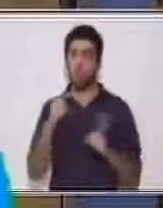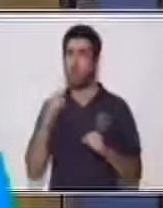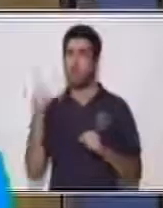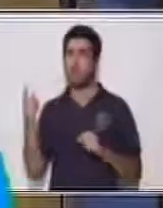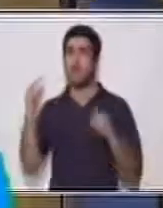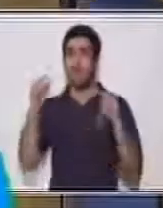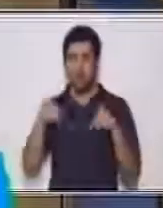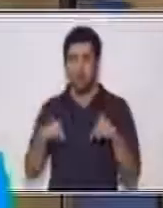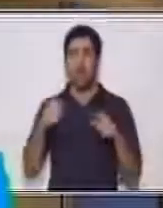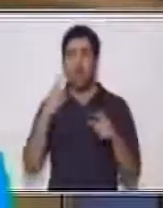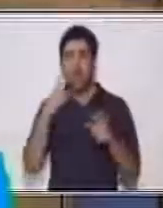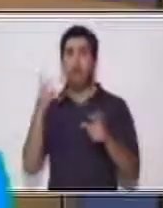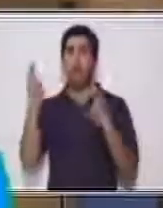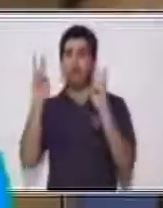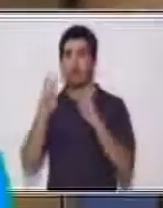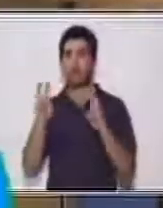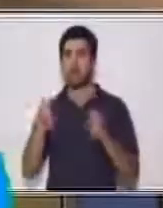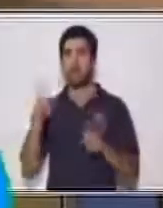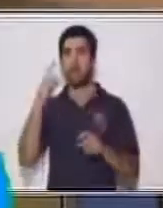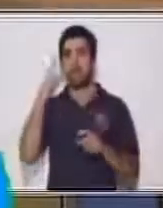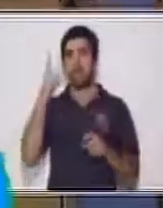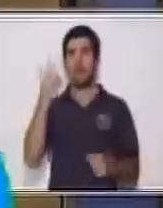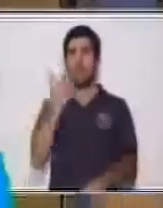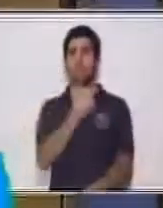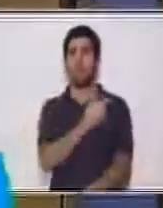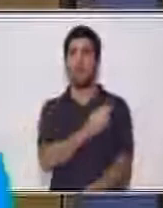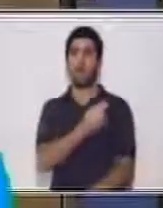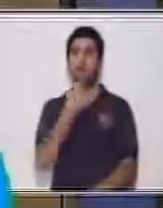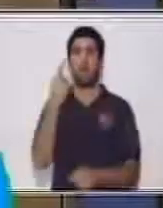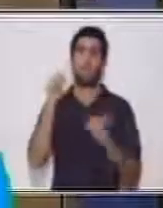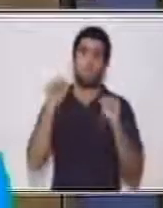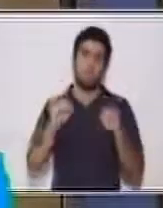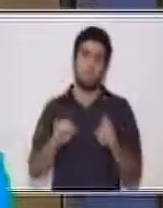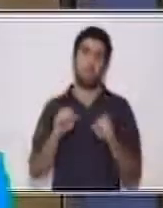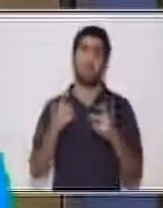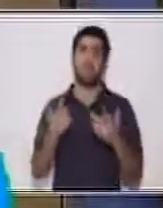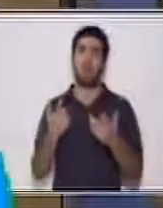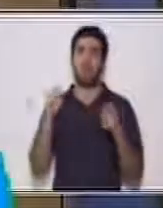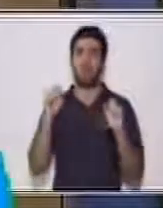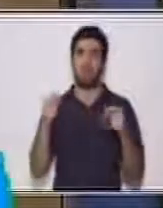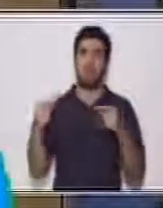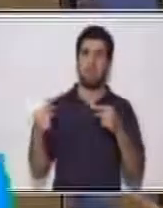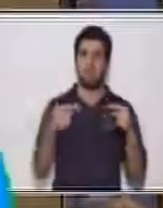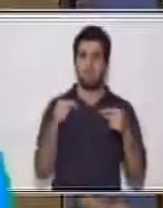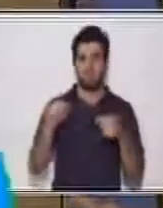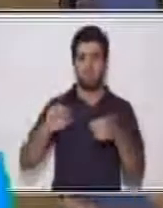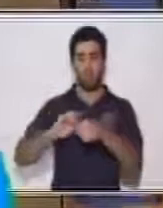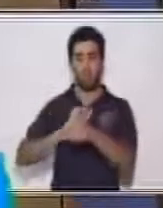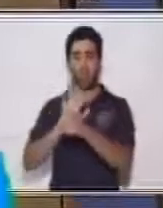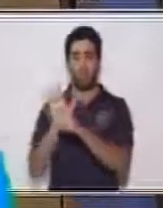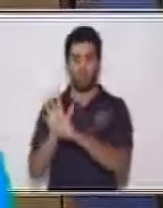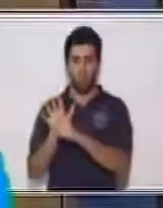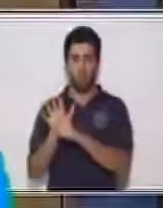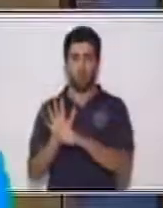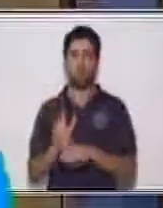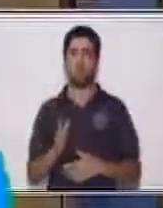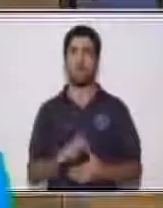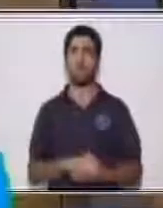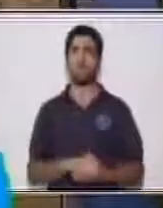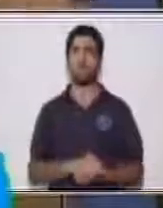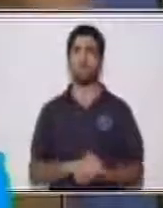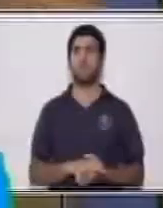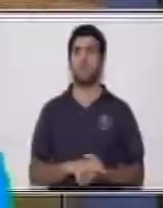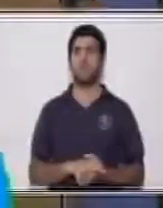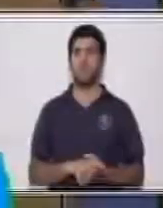se están haciendo estudios para validar la vacuna que puede contrarrestar el coronavirus o el